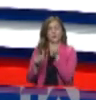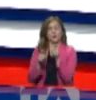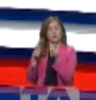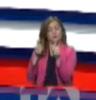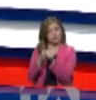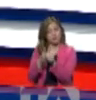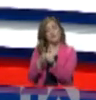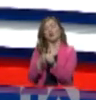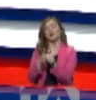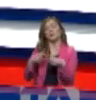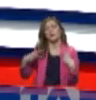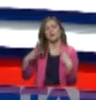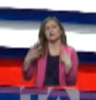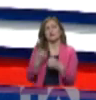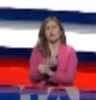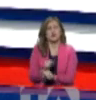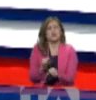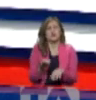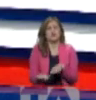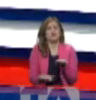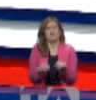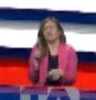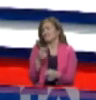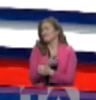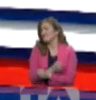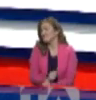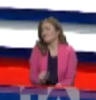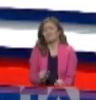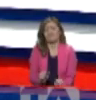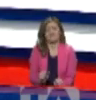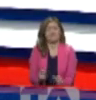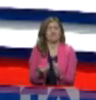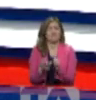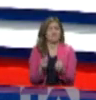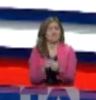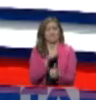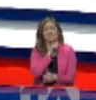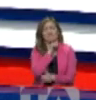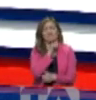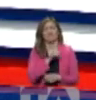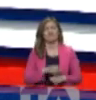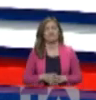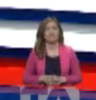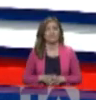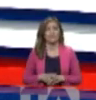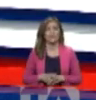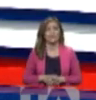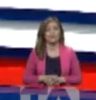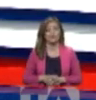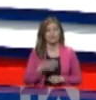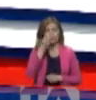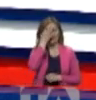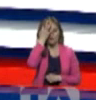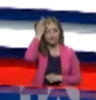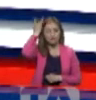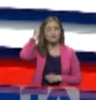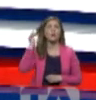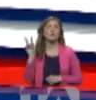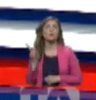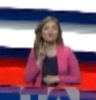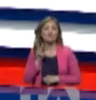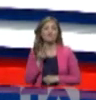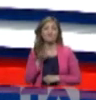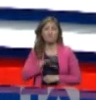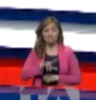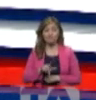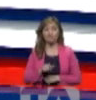terrestre, dicen que es imposible transitar por la zona sin tener, sin ser parte o víctima, perdón, de los